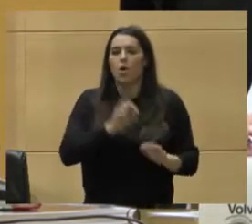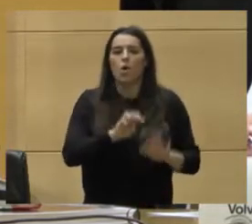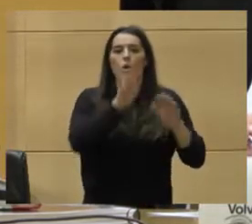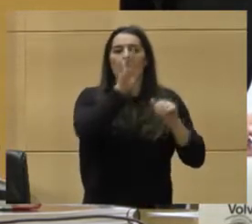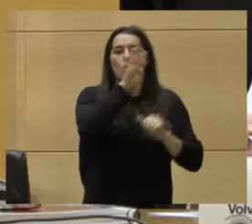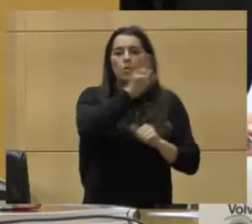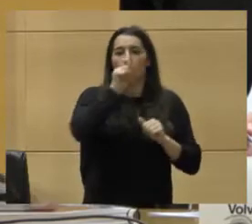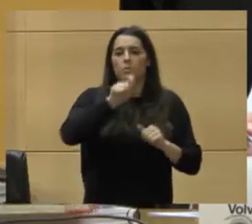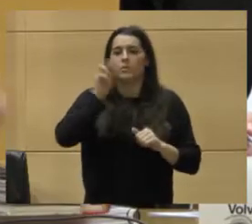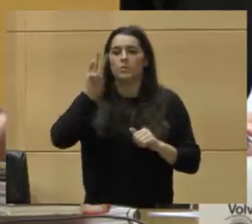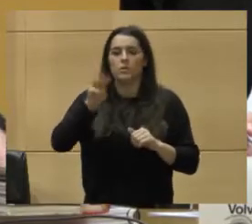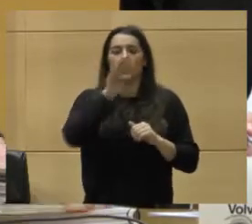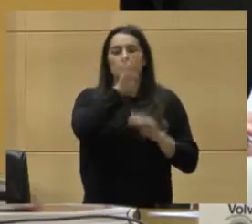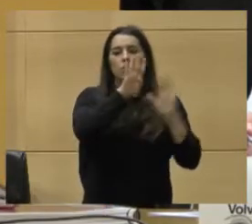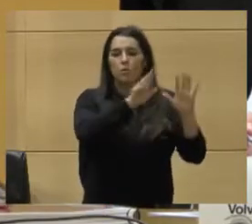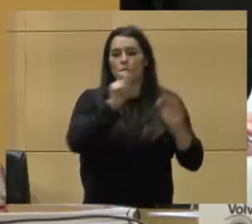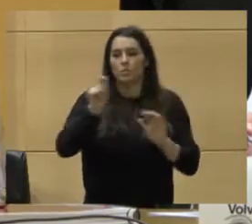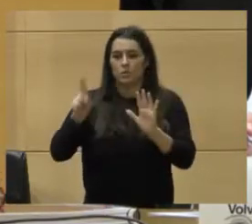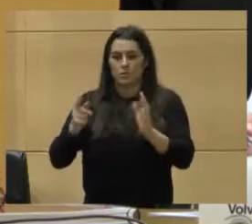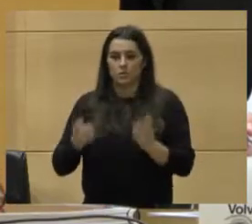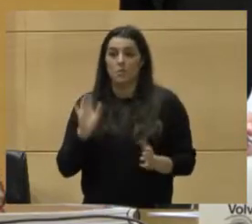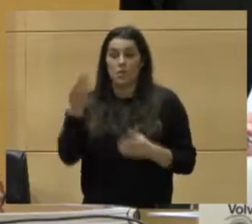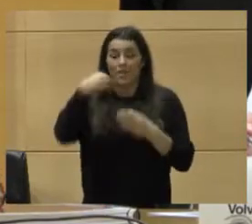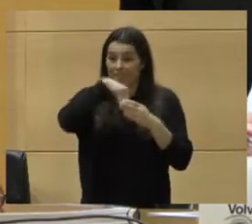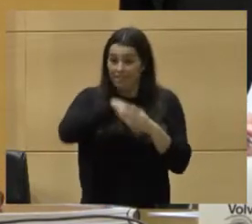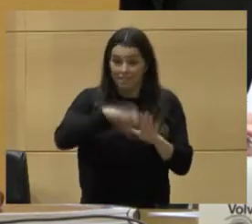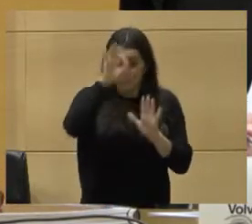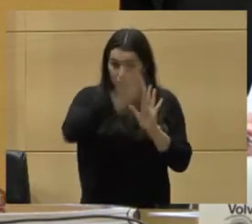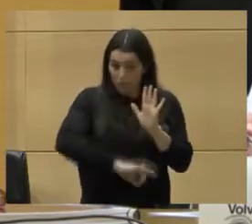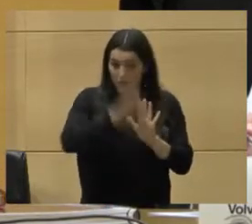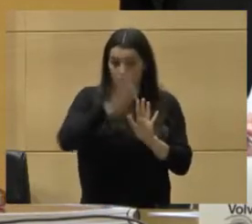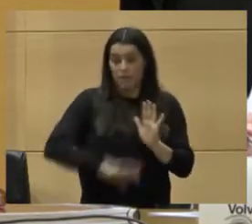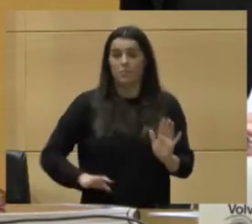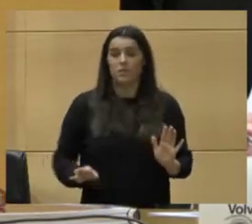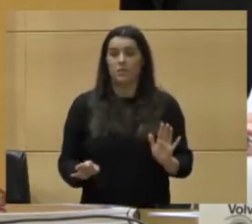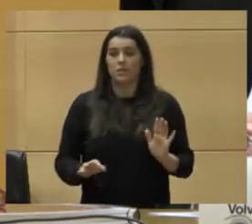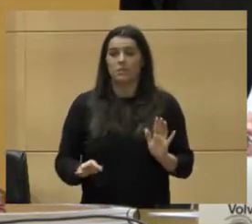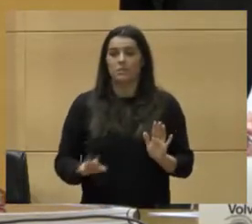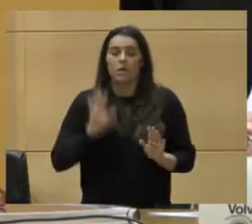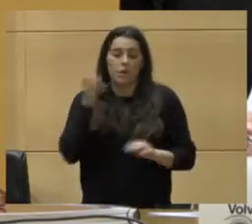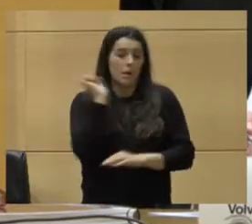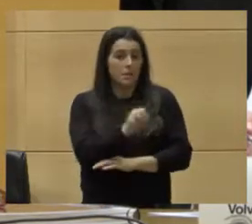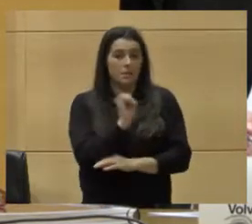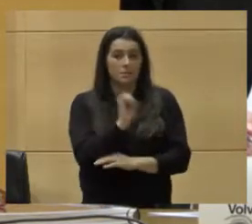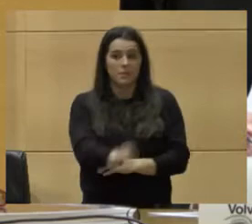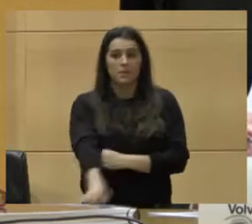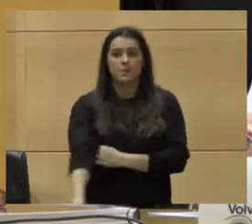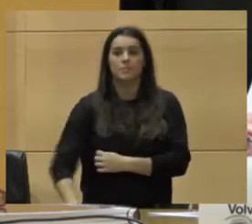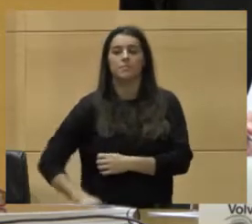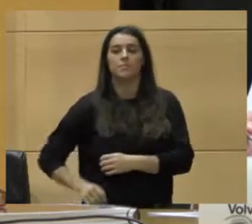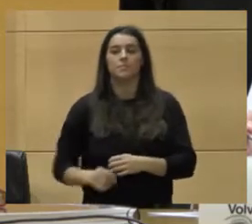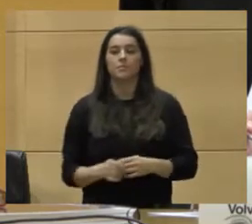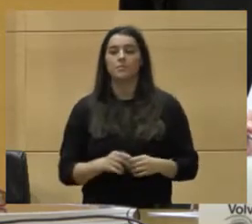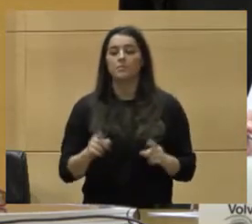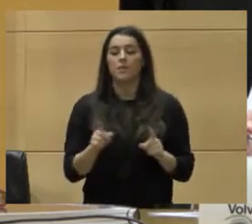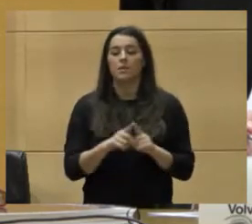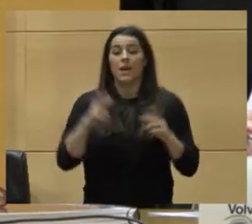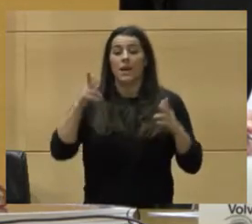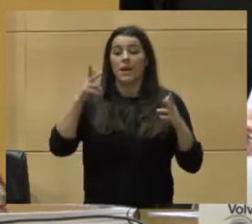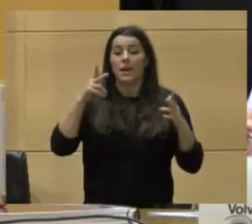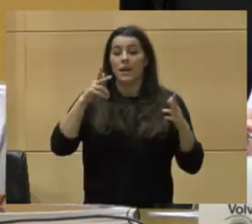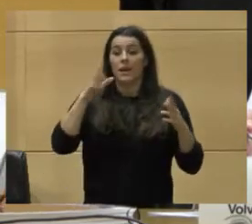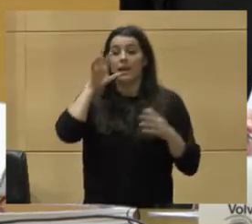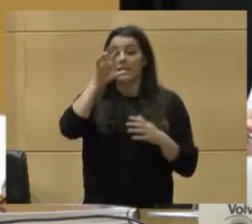pero está dentro del ordenamiento aunque se pisotea y se subvierte cómo está el subvertido los elementos esenciales de un estado democrático en estos